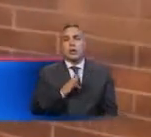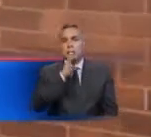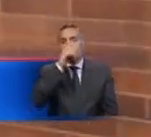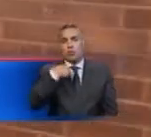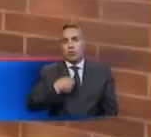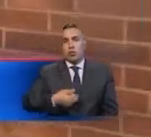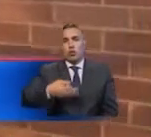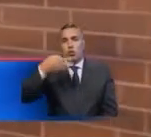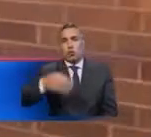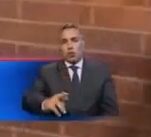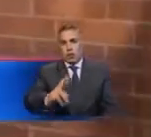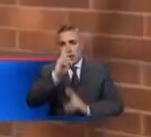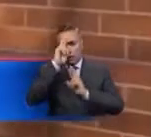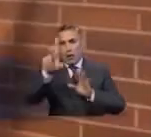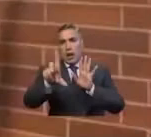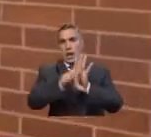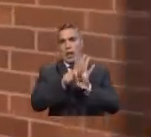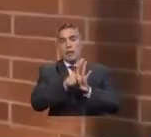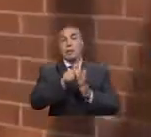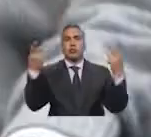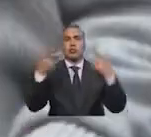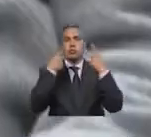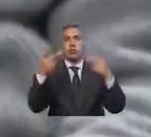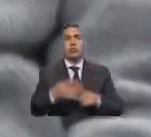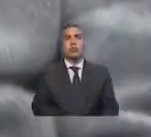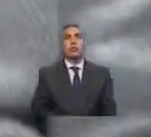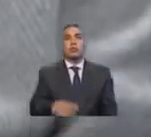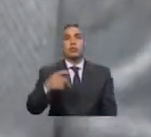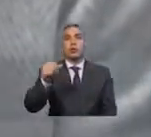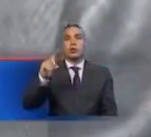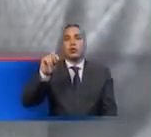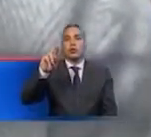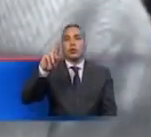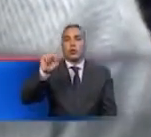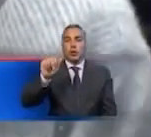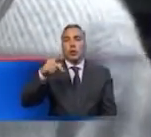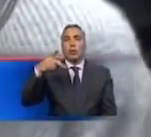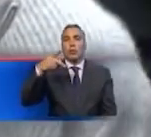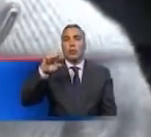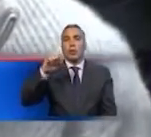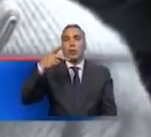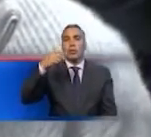para generar esa hoja de ruta, la pregunta es, ¿por qué sus recursos